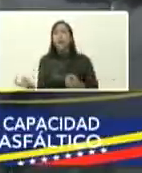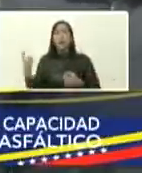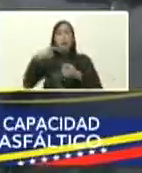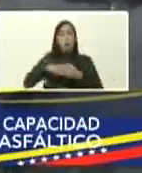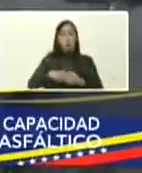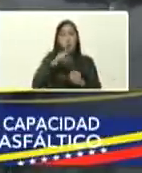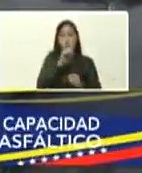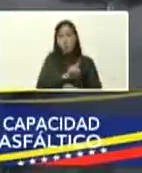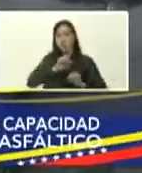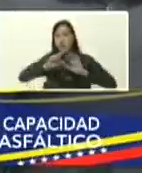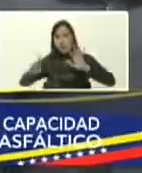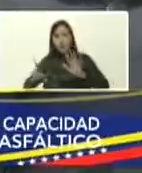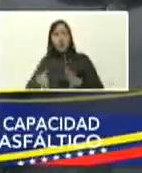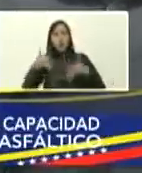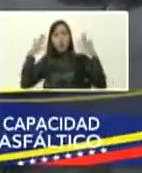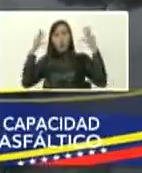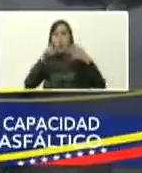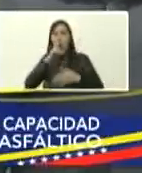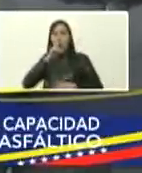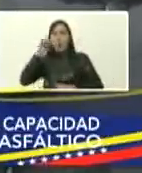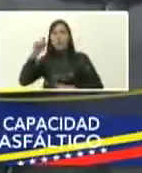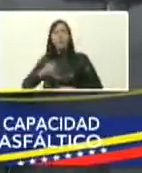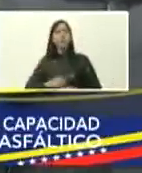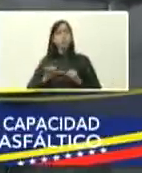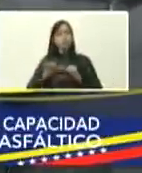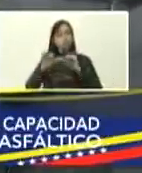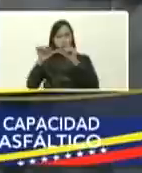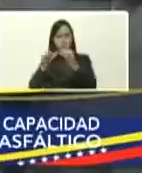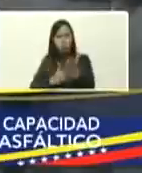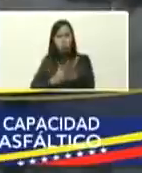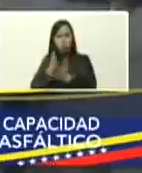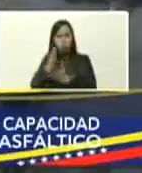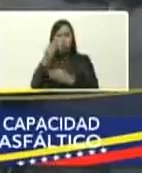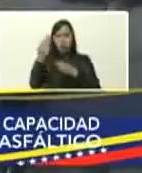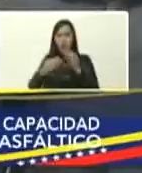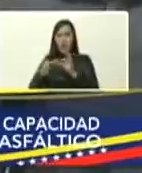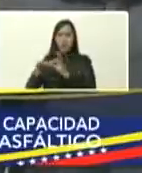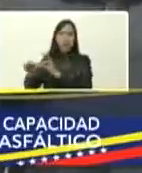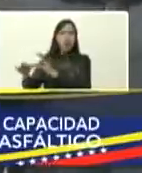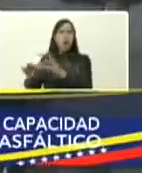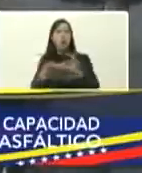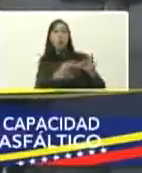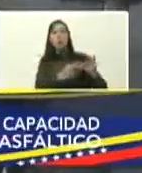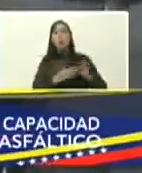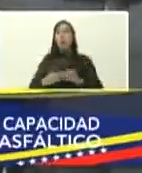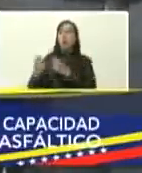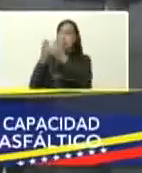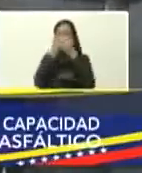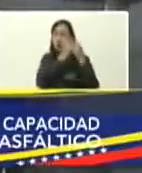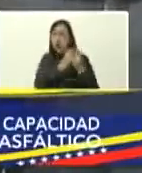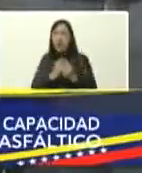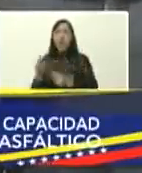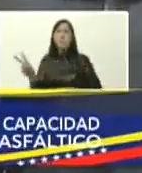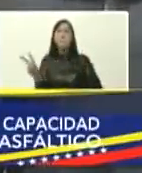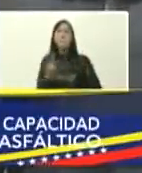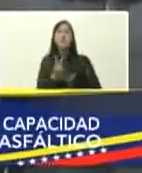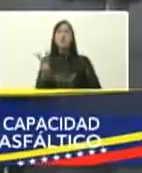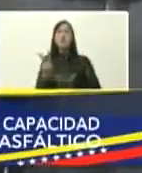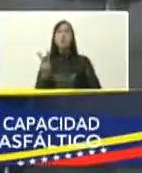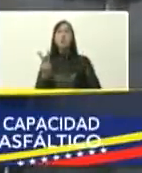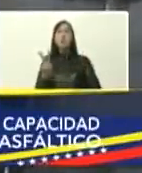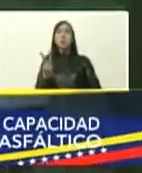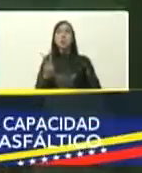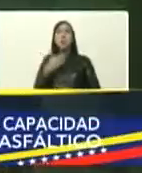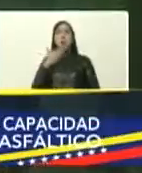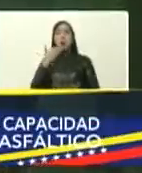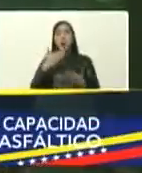viene orientando y que seguiremos avanzando en la consolidación de la economía venezolana, porque, bueno, gracias a todo